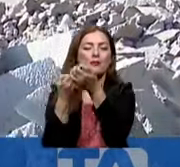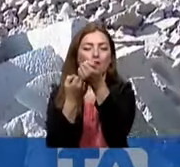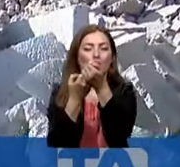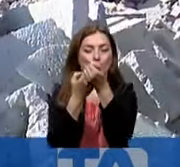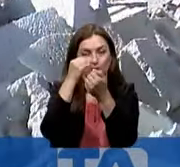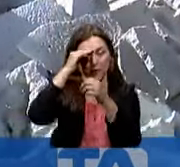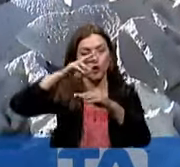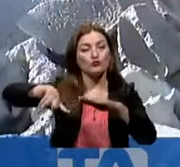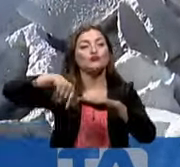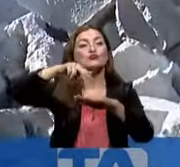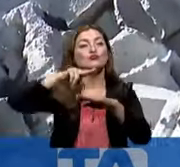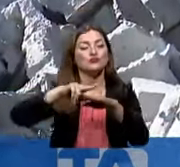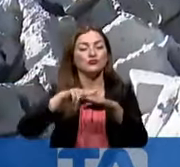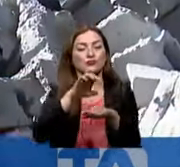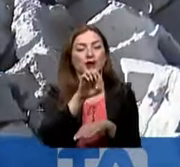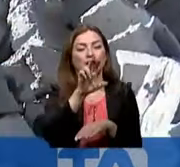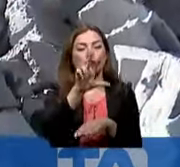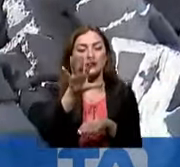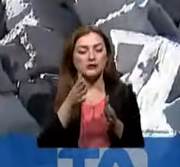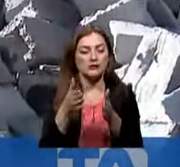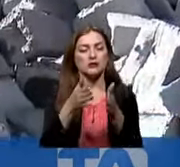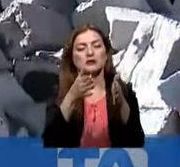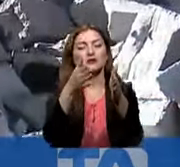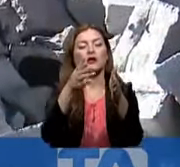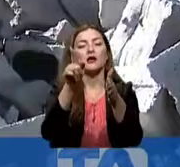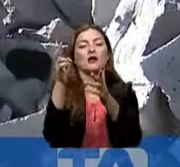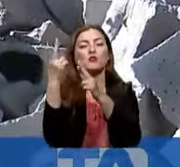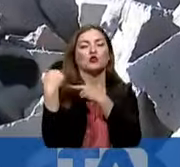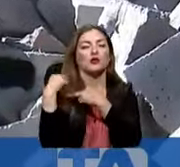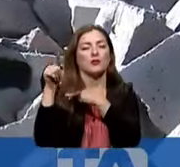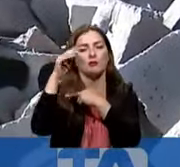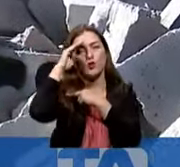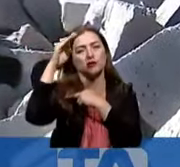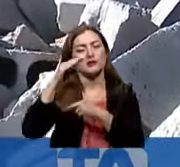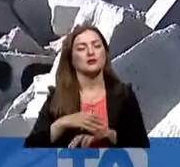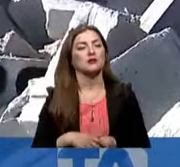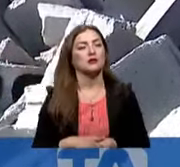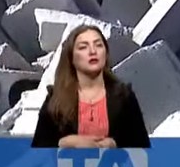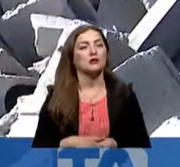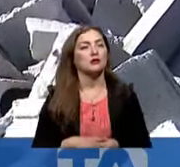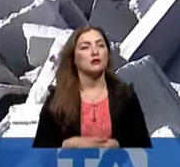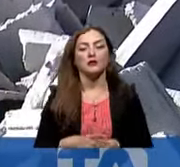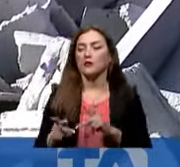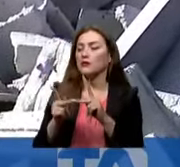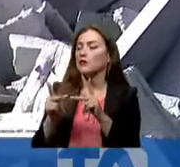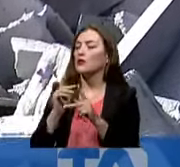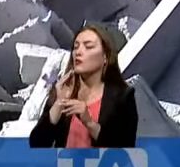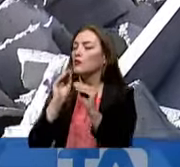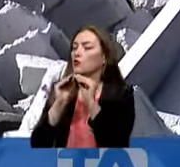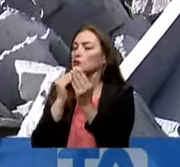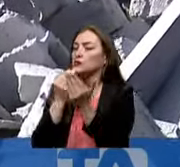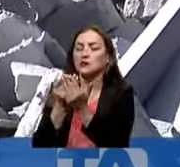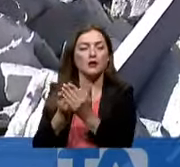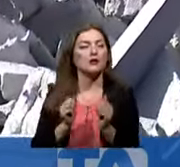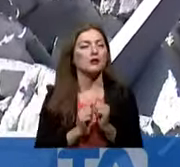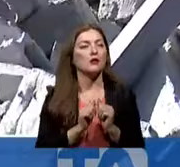Policía Nacional, puesto que la E35 es jurisdicción de la institución. Ok, perfecto. Muchísimas gracias. Por acá vamos a hablar también con